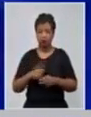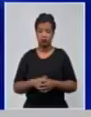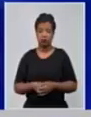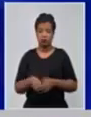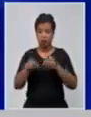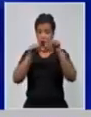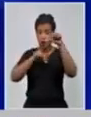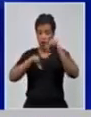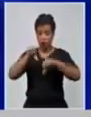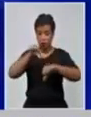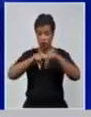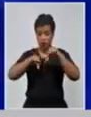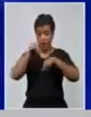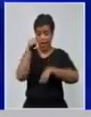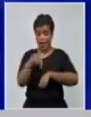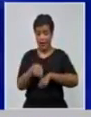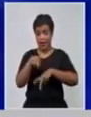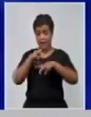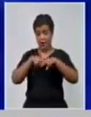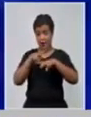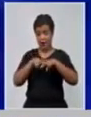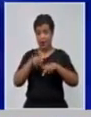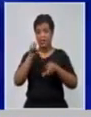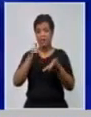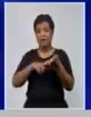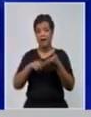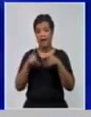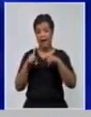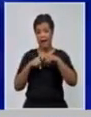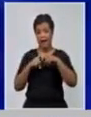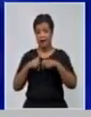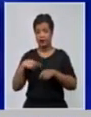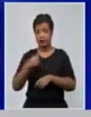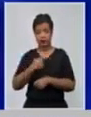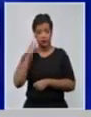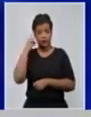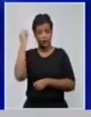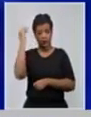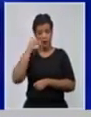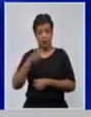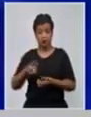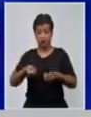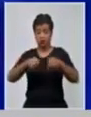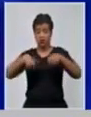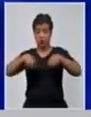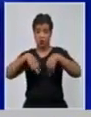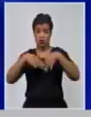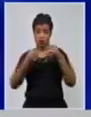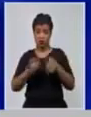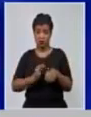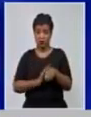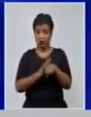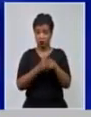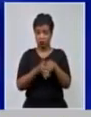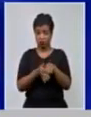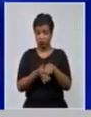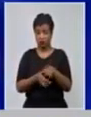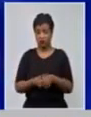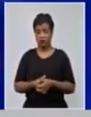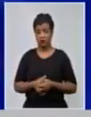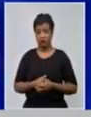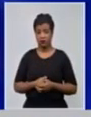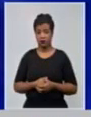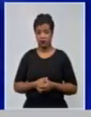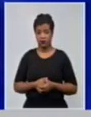aquí en el IPK, que además sabemos que con estas situaciones que hemos enfrentado de la pandemia,